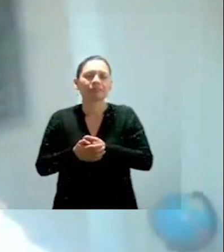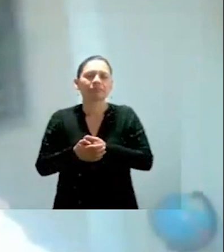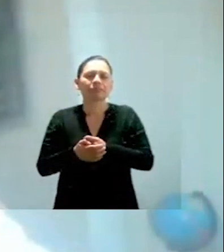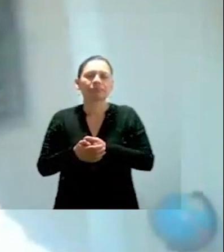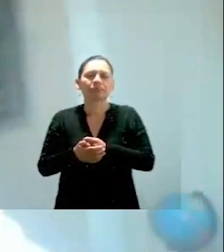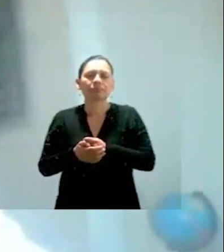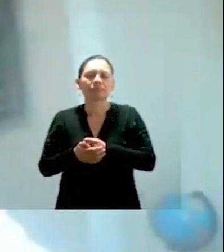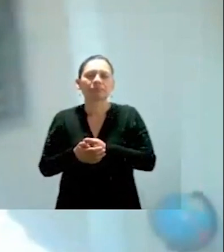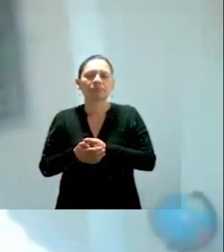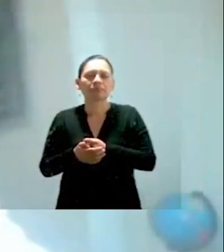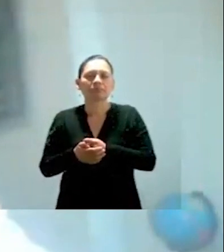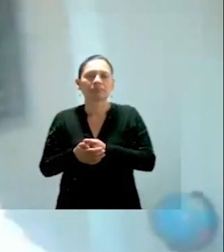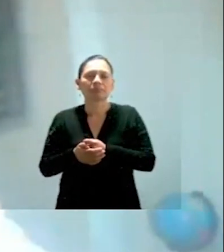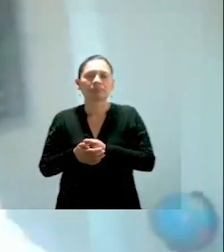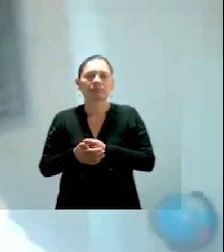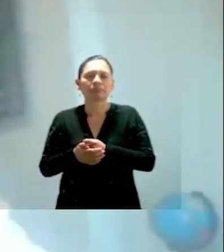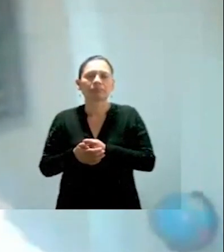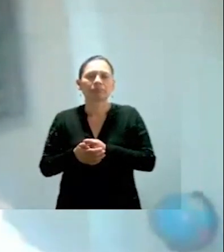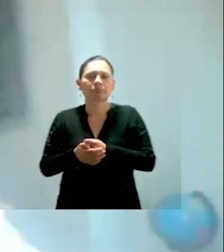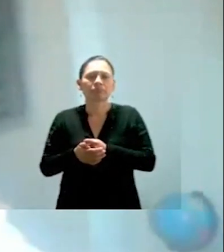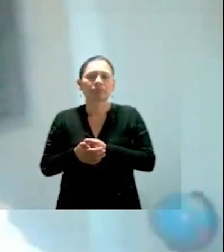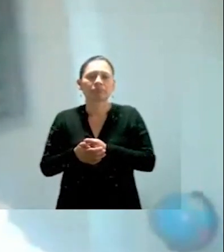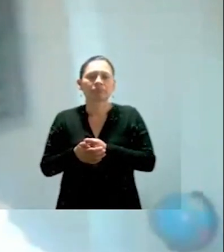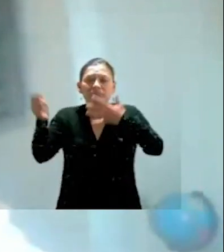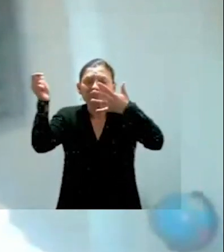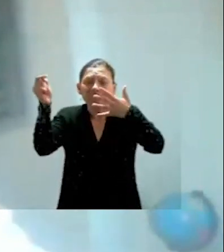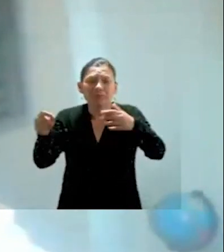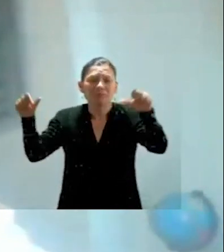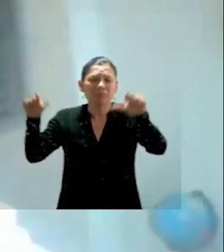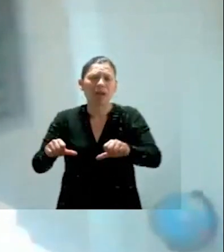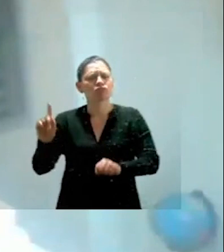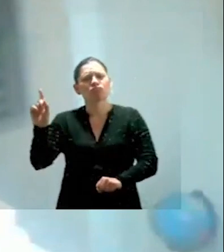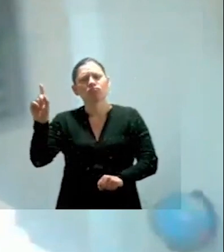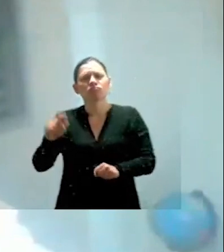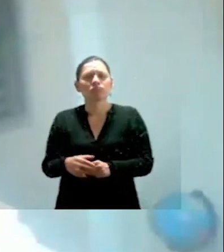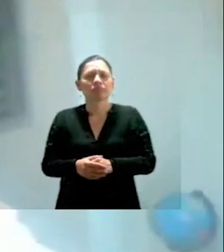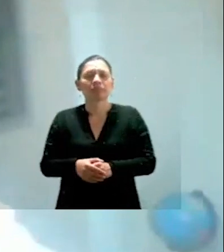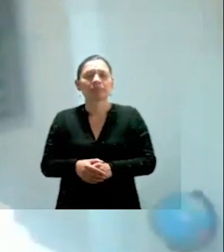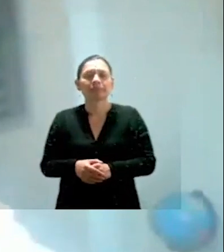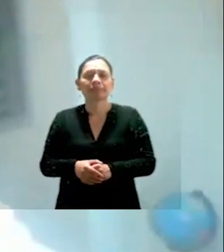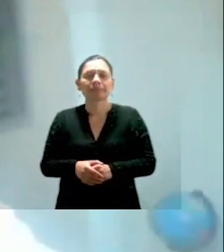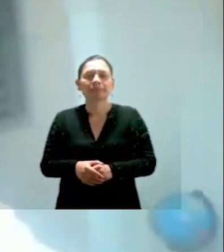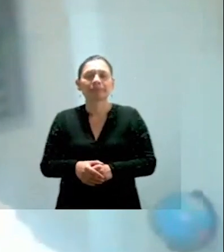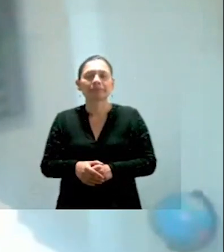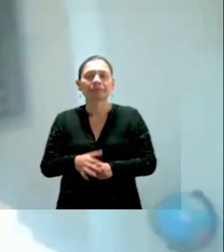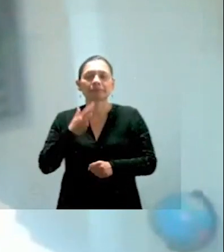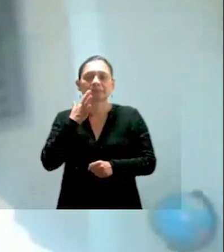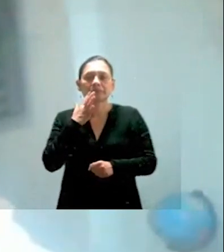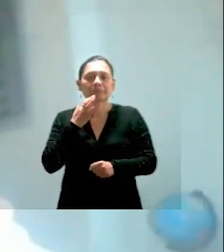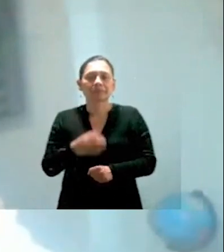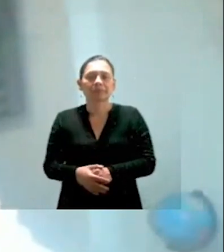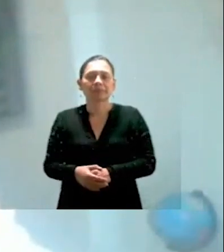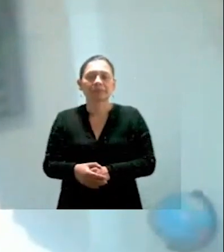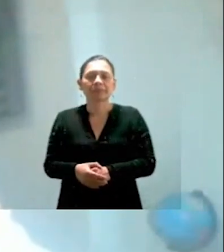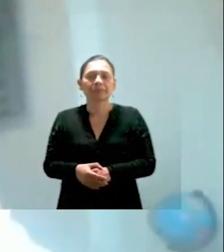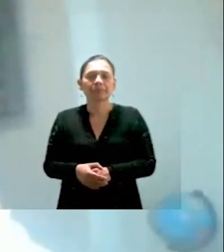Claramente la tutela ha sido la niña consentida de los jueces. Una vez que los jueces ordinarios, por ejemplo, entendieron